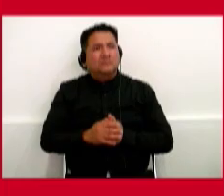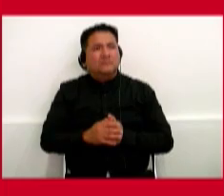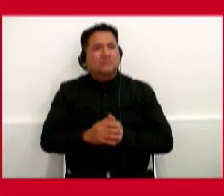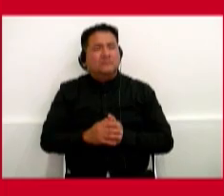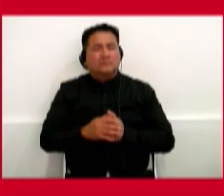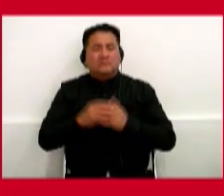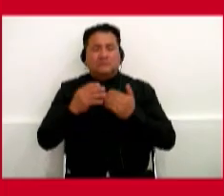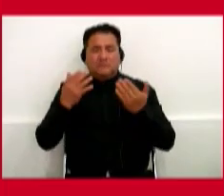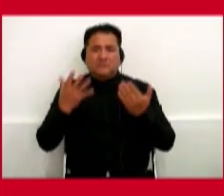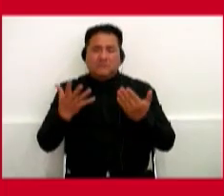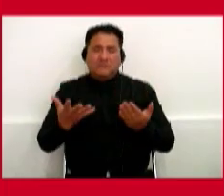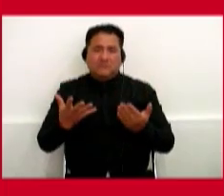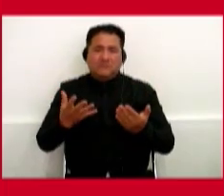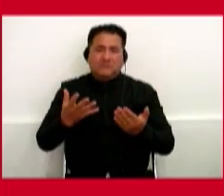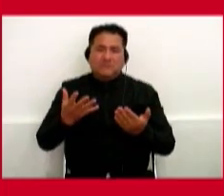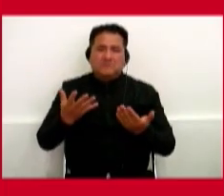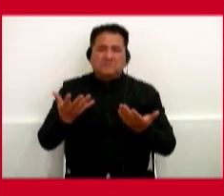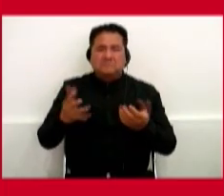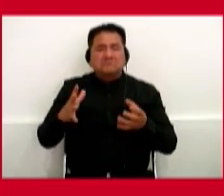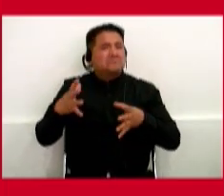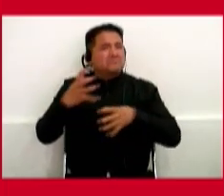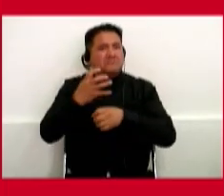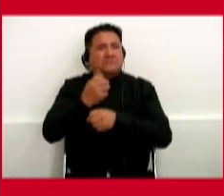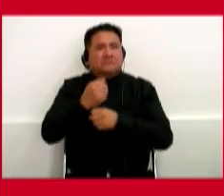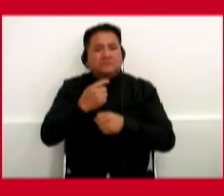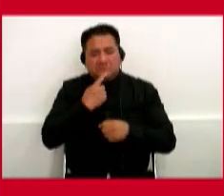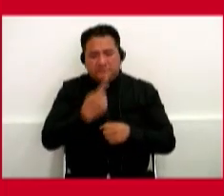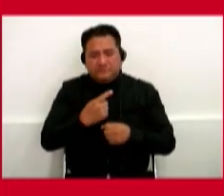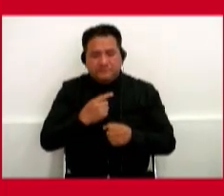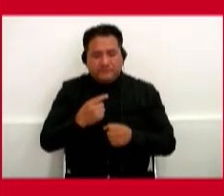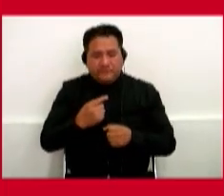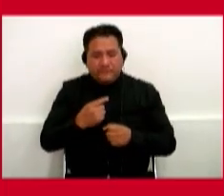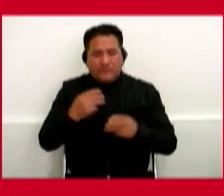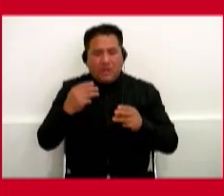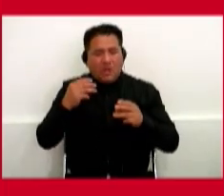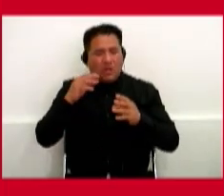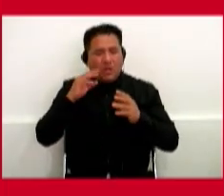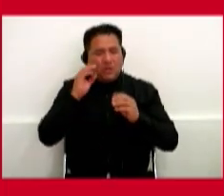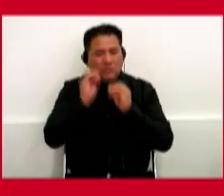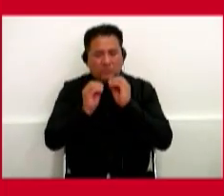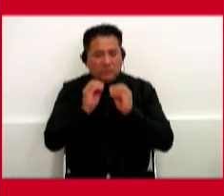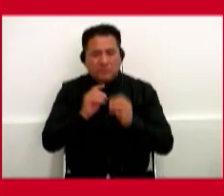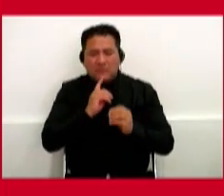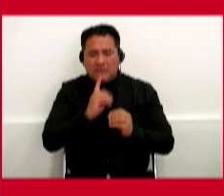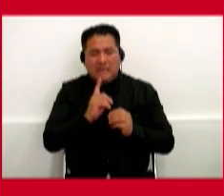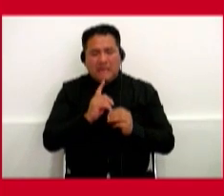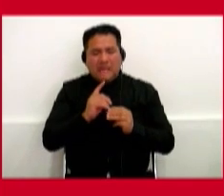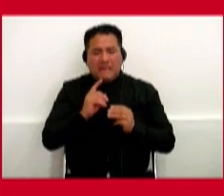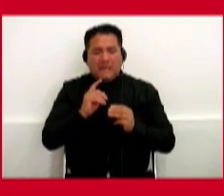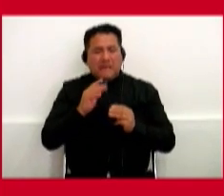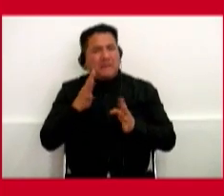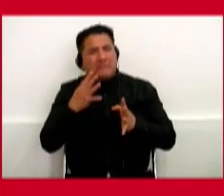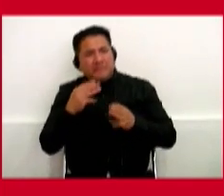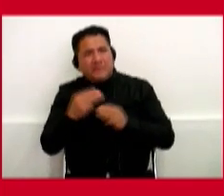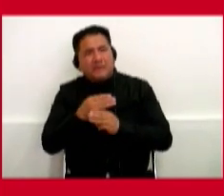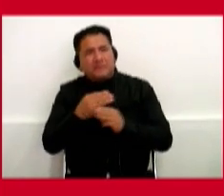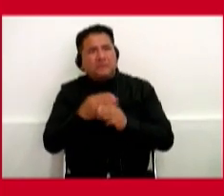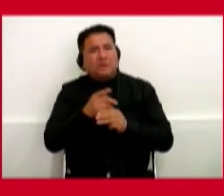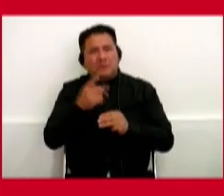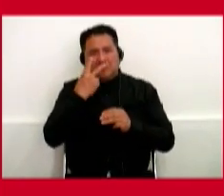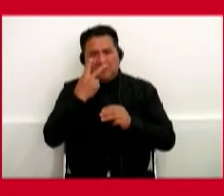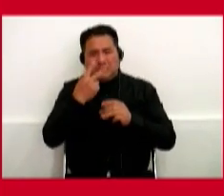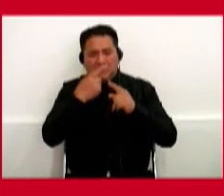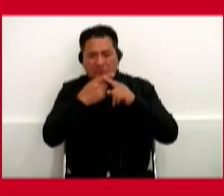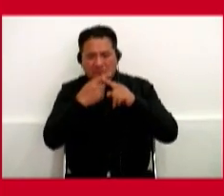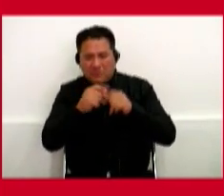En general, la solución es matemática. Acá una solución bastante simplificada, como pueden ver. No es todo el algoritmo matemático que viene